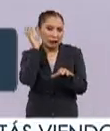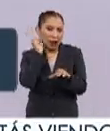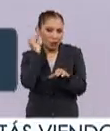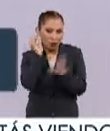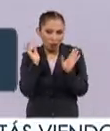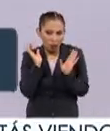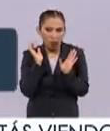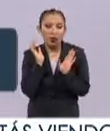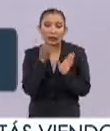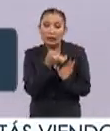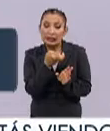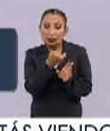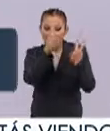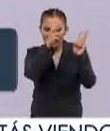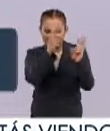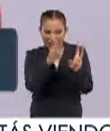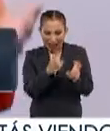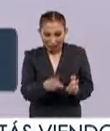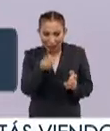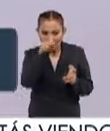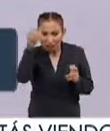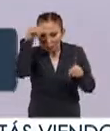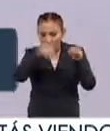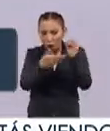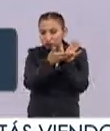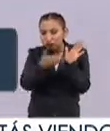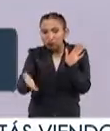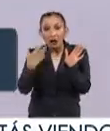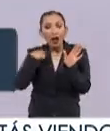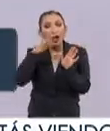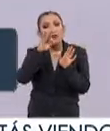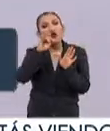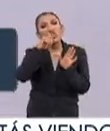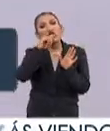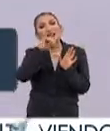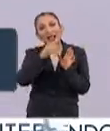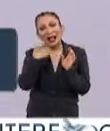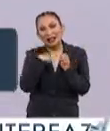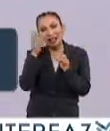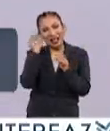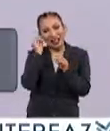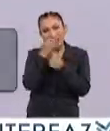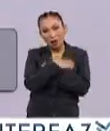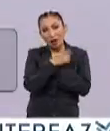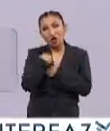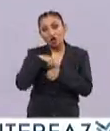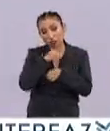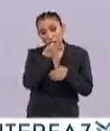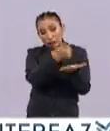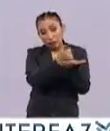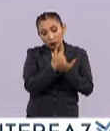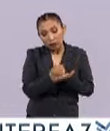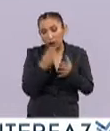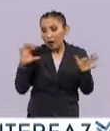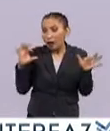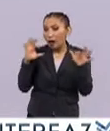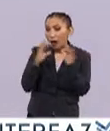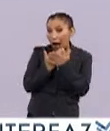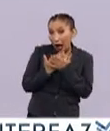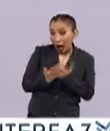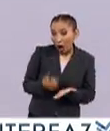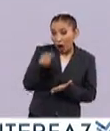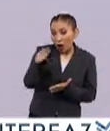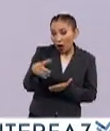son precisamente esos contenidos que forman parte de la fonoteca de Radio Educación los que nos han permitido al día de hoy